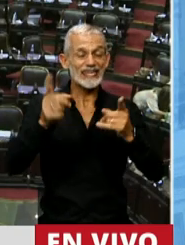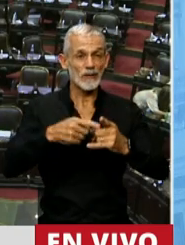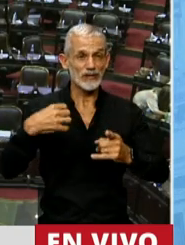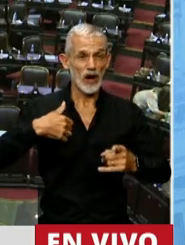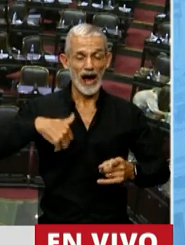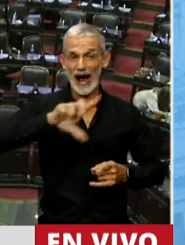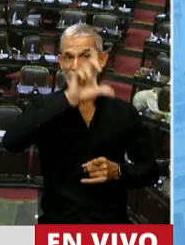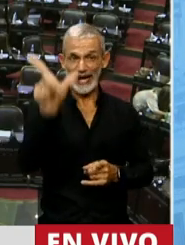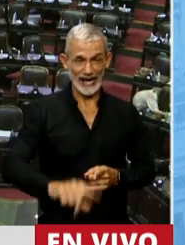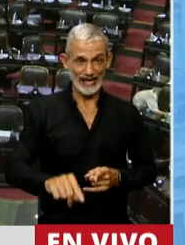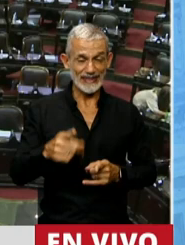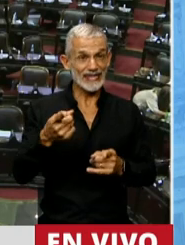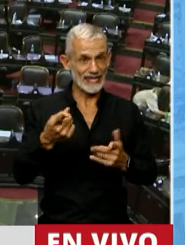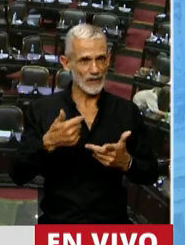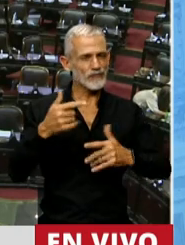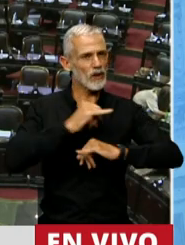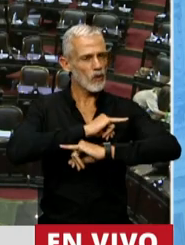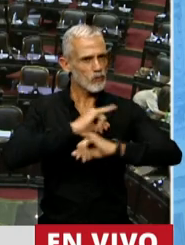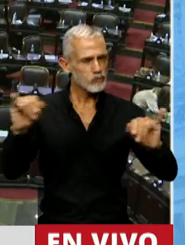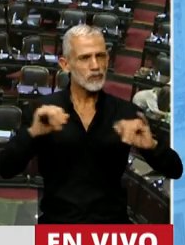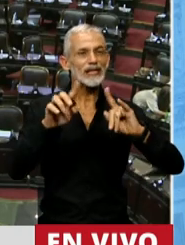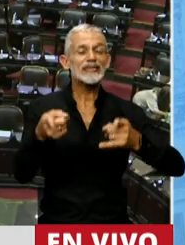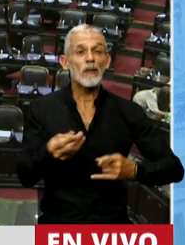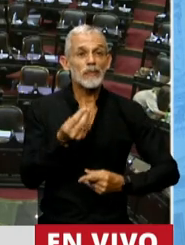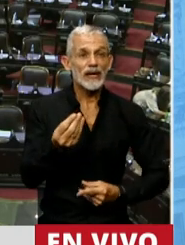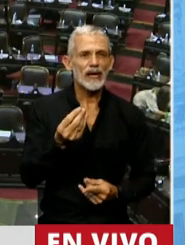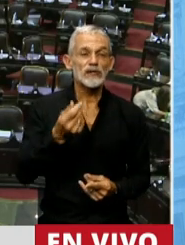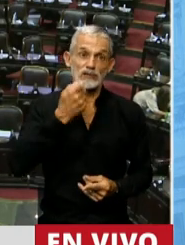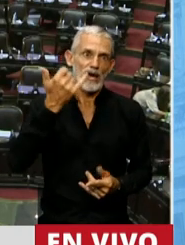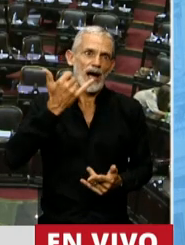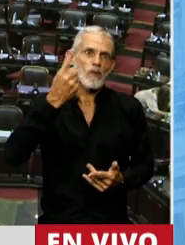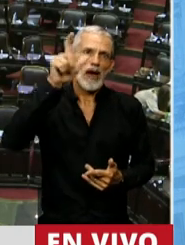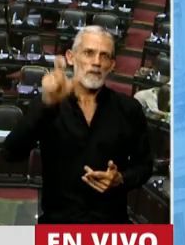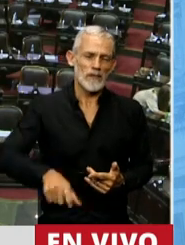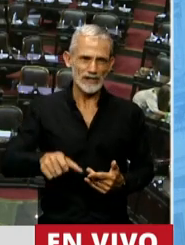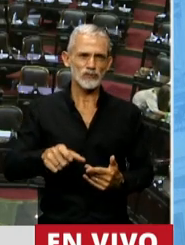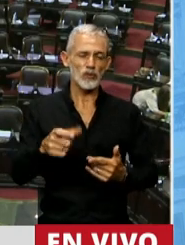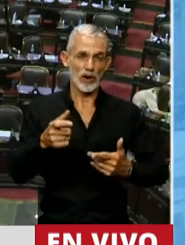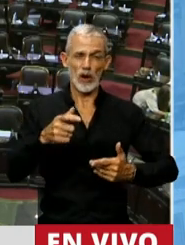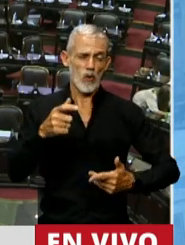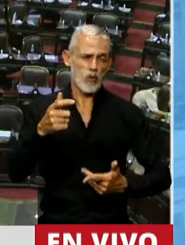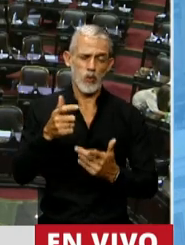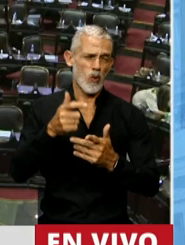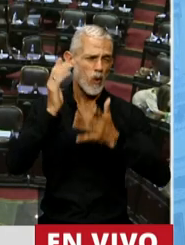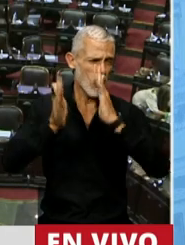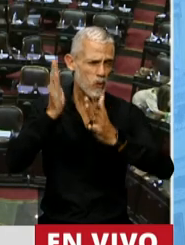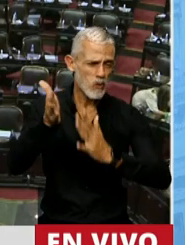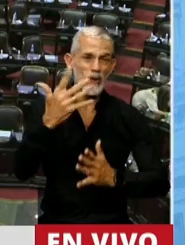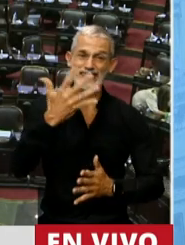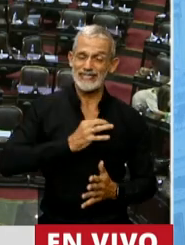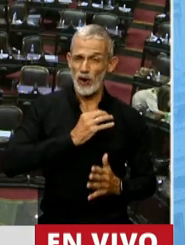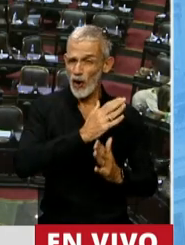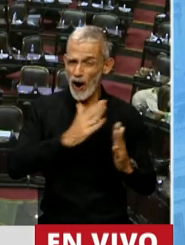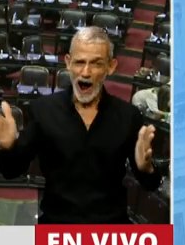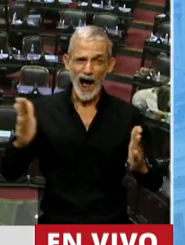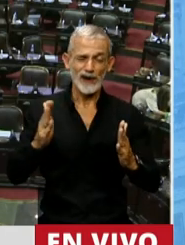país. Y yo debo recordar, presidente, que si hay alguien que ha sido vapuleado en estos